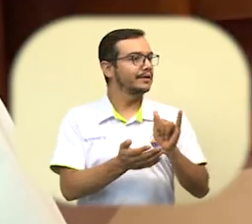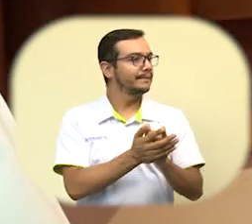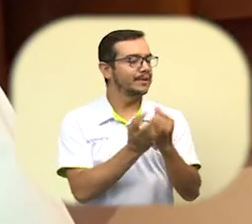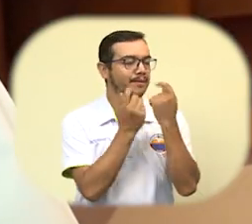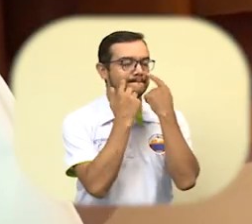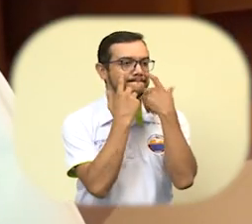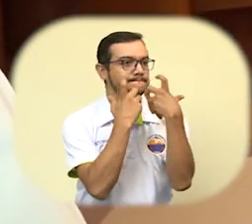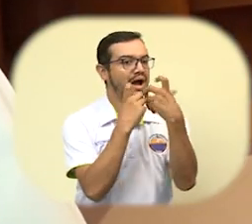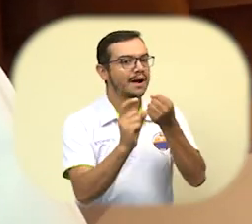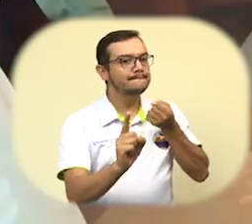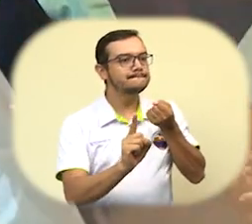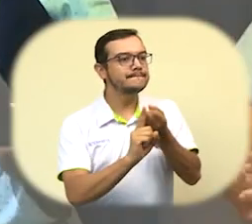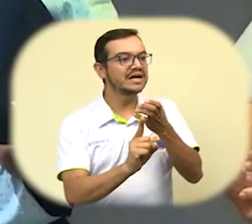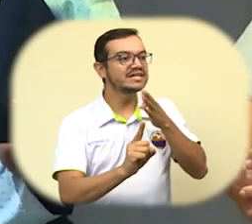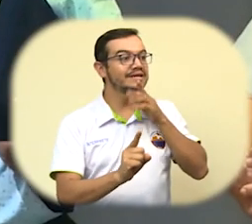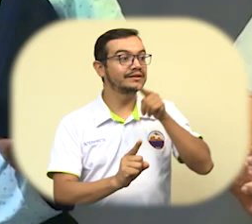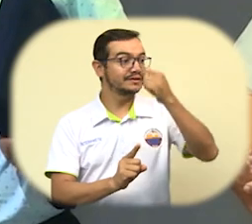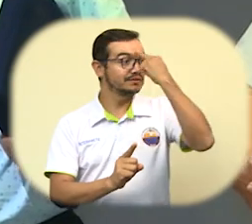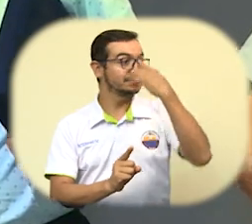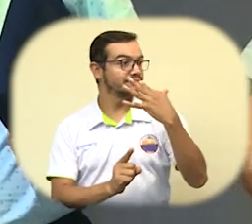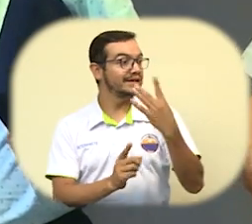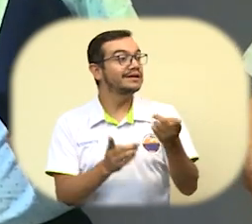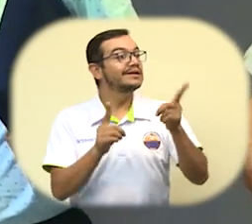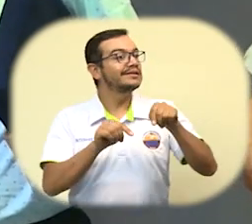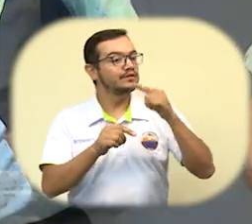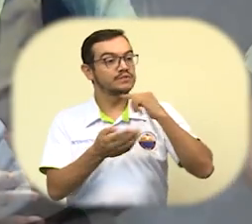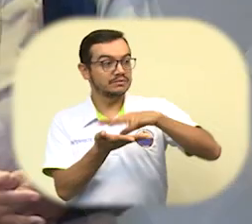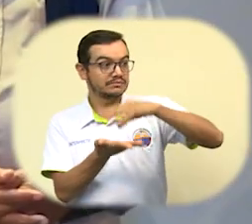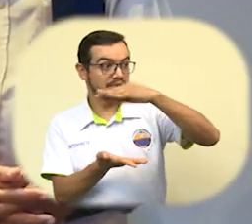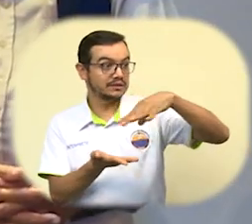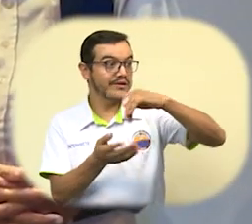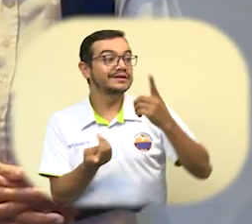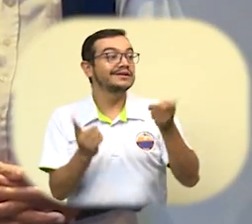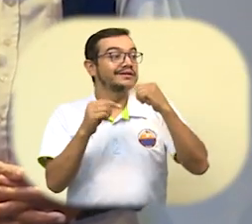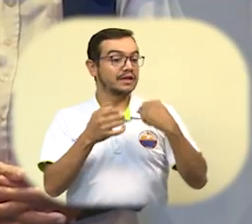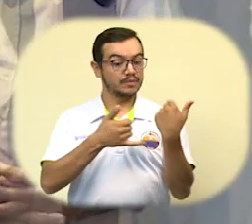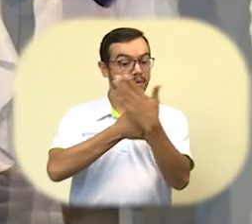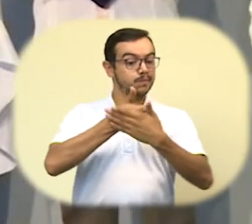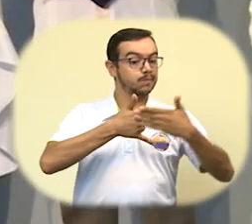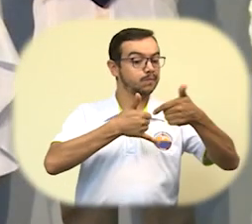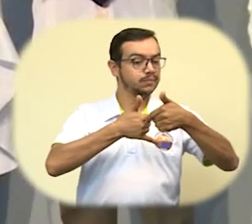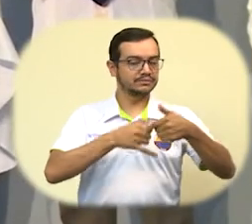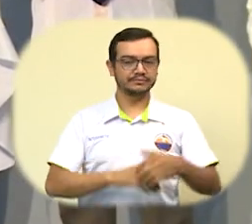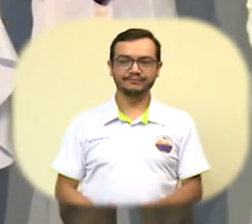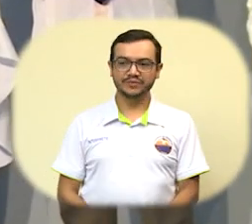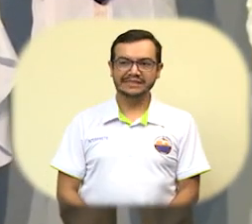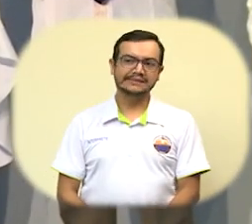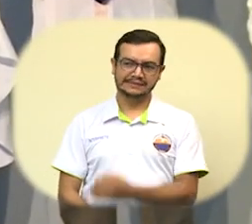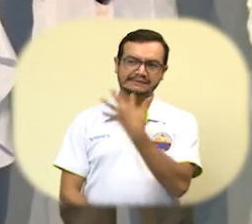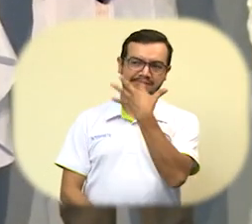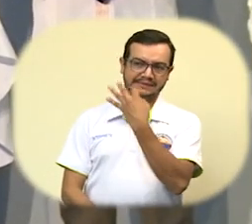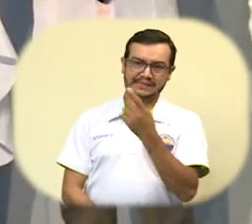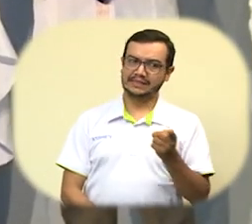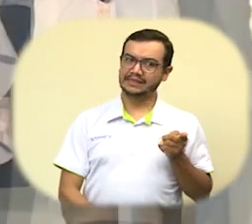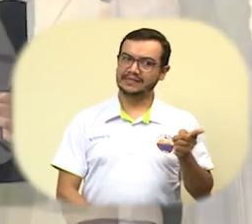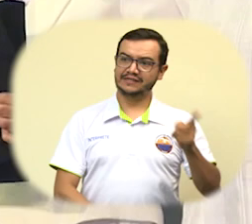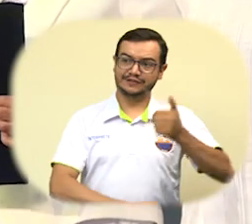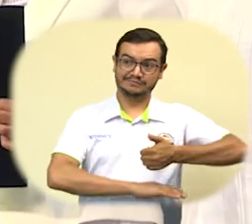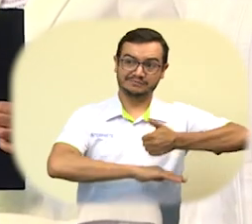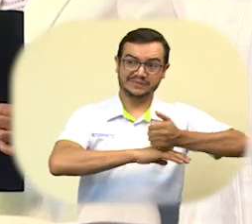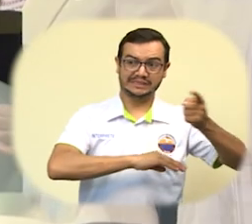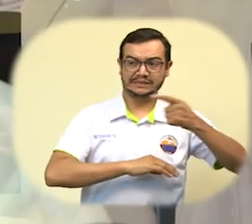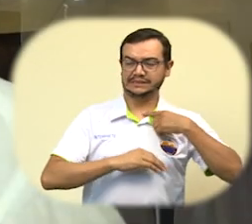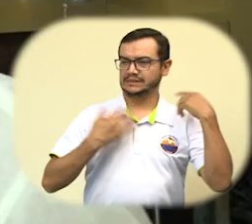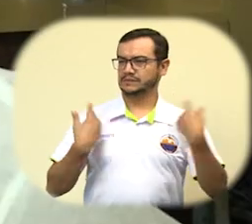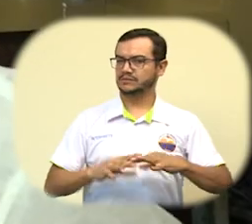a marcar un hito en Santa Marta, en el Magdalena y en todo el país. Ha sido un excelente rector, además